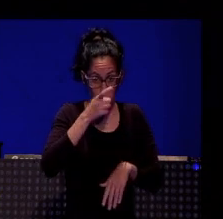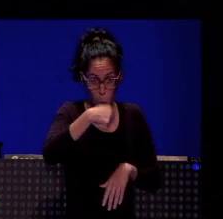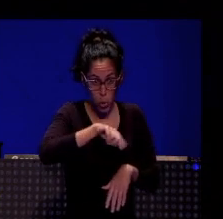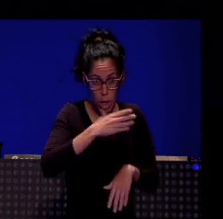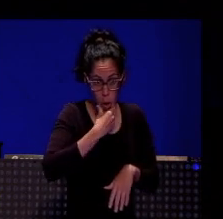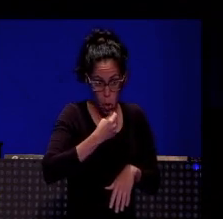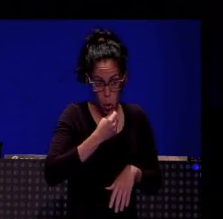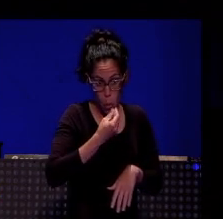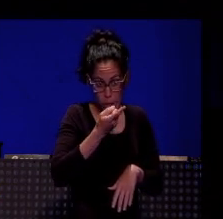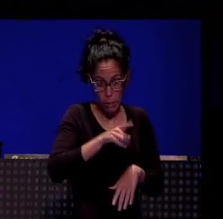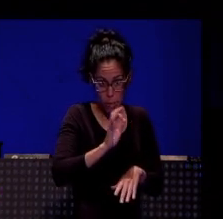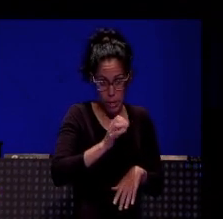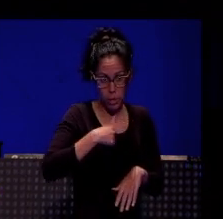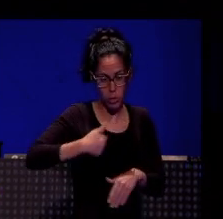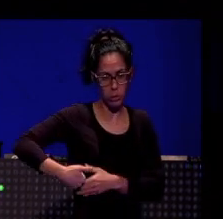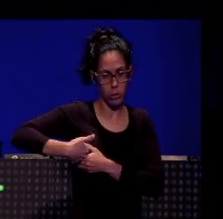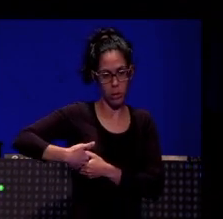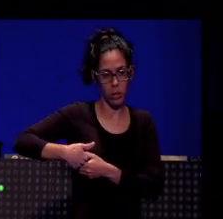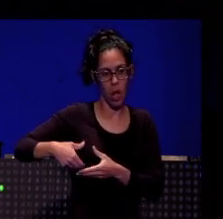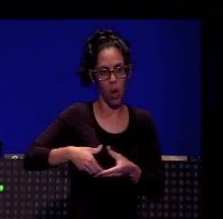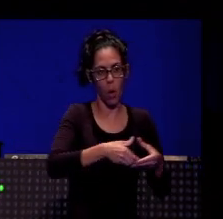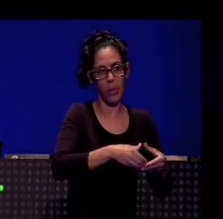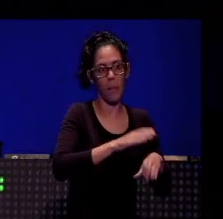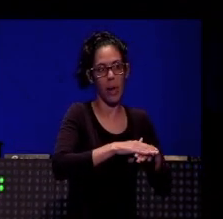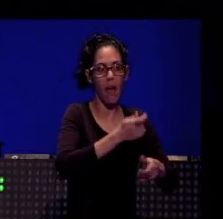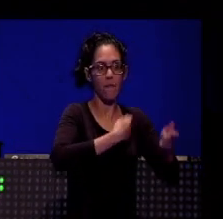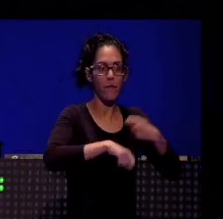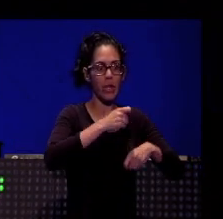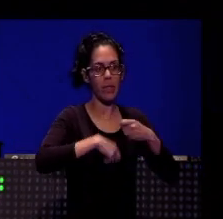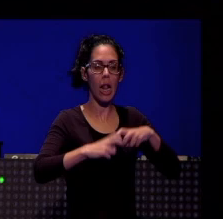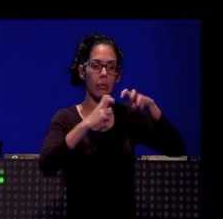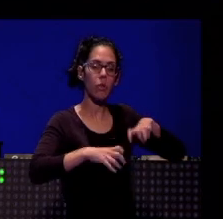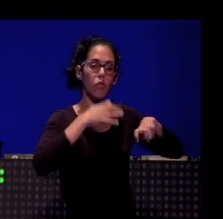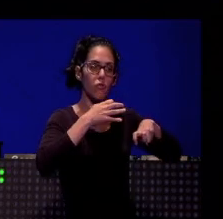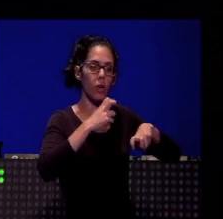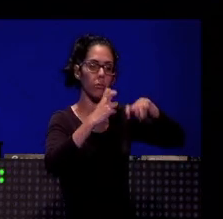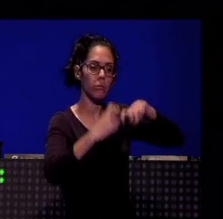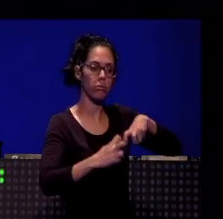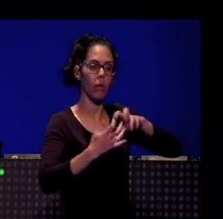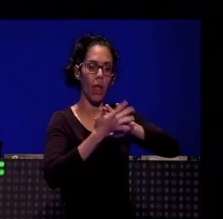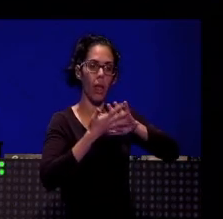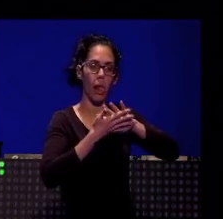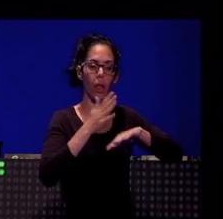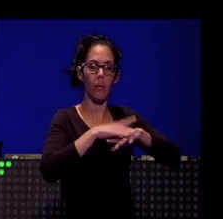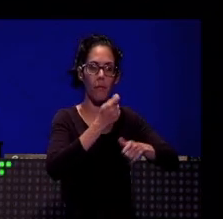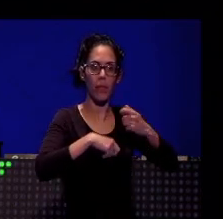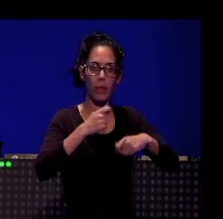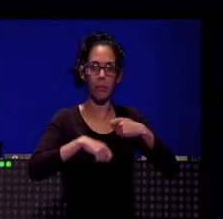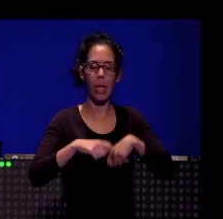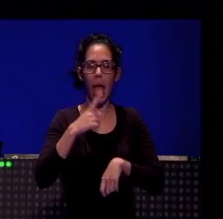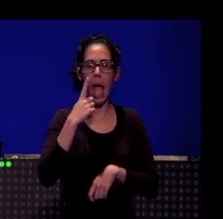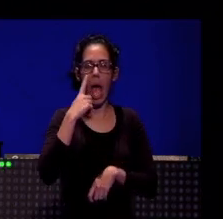y venía es el señor con la enciclopedia a vender la que estaba toda la tarde ahí sentado vendiendo la enciclopedia vale contar